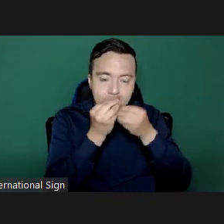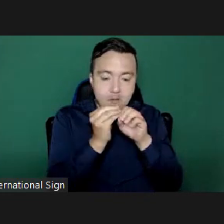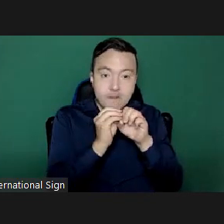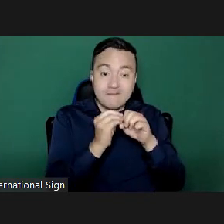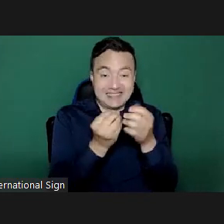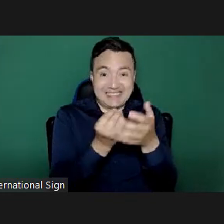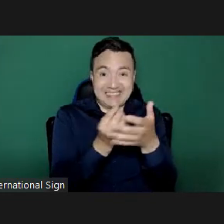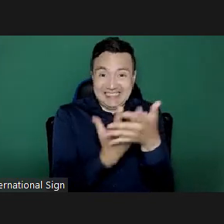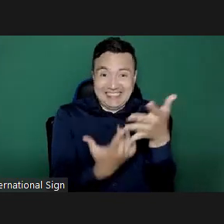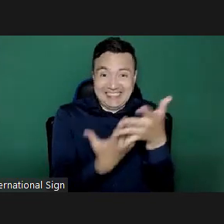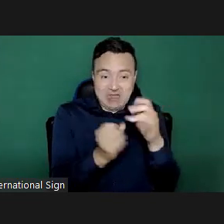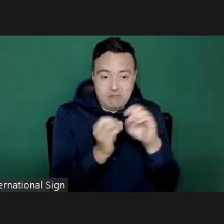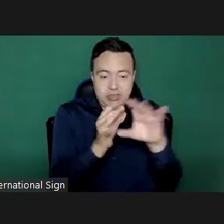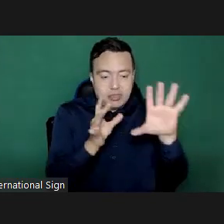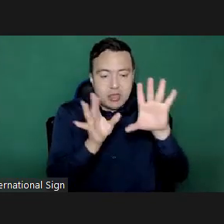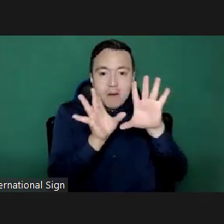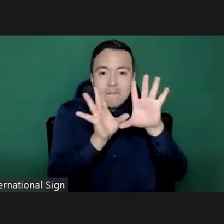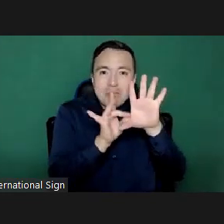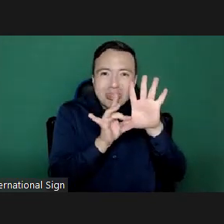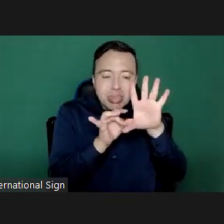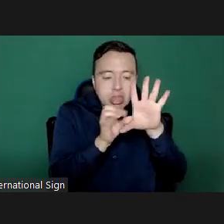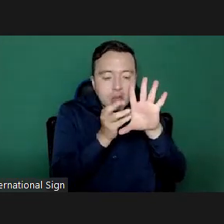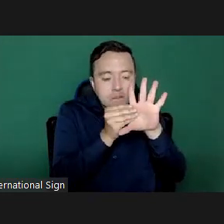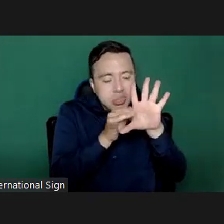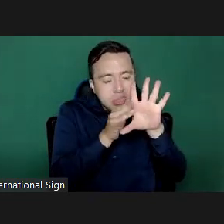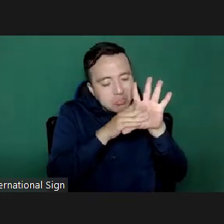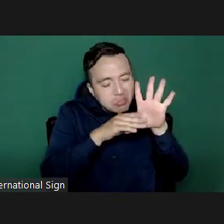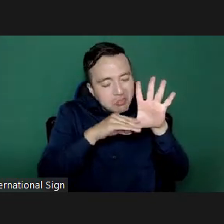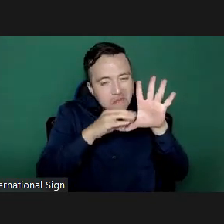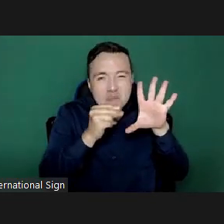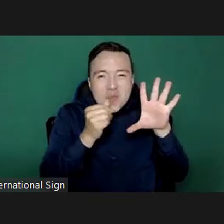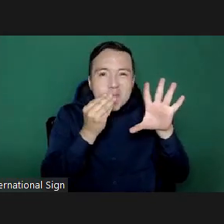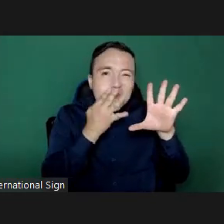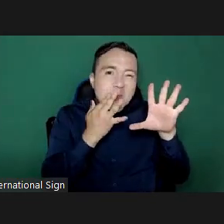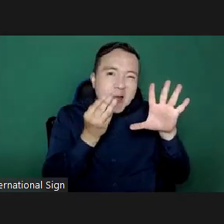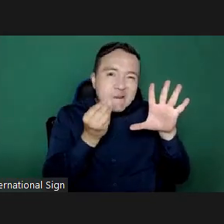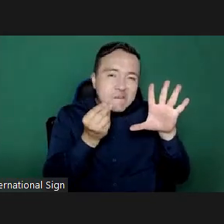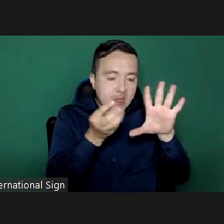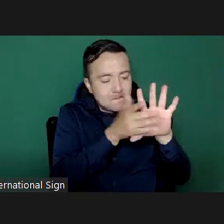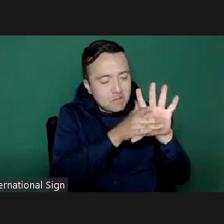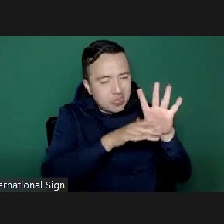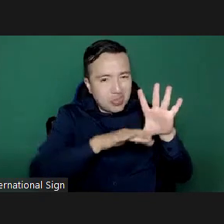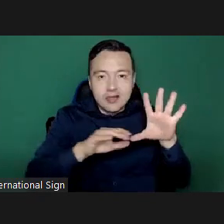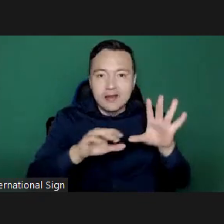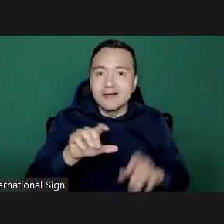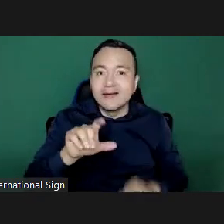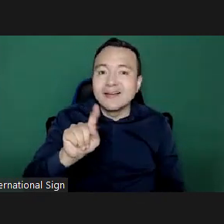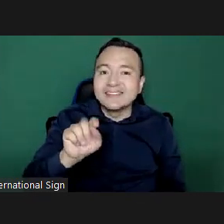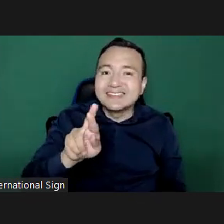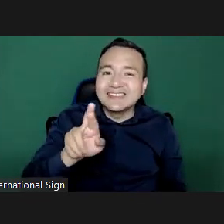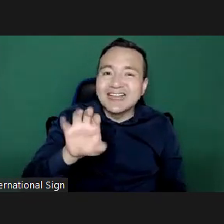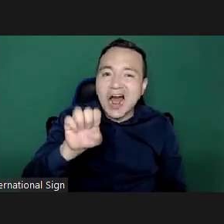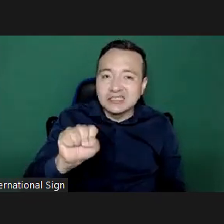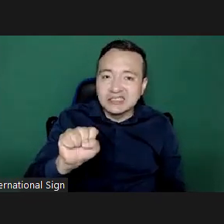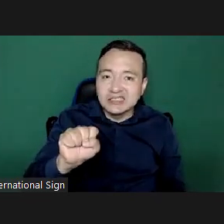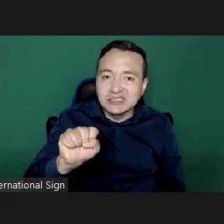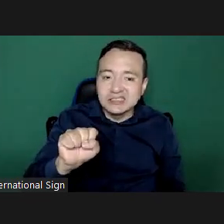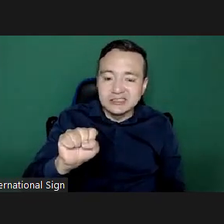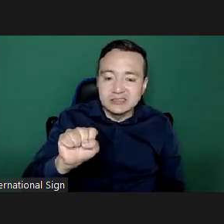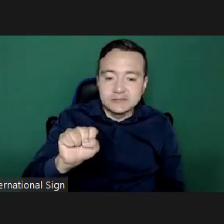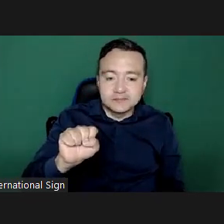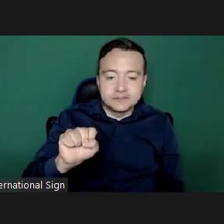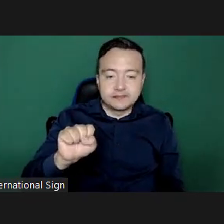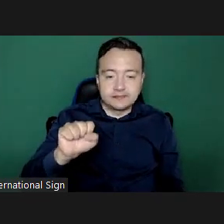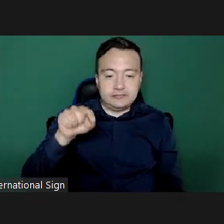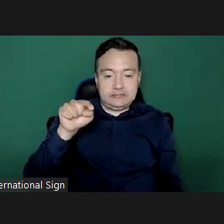los alimentos consumidos aquí en el país tienen grasa trans. O sea, todo esto es